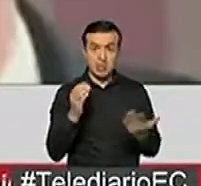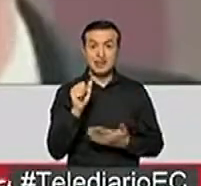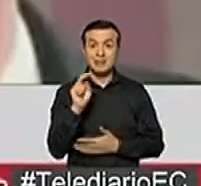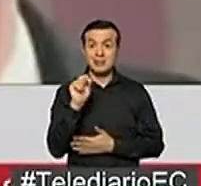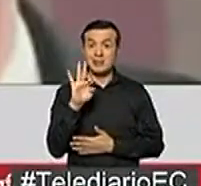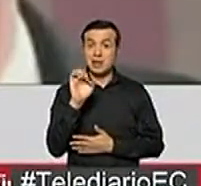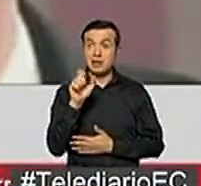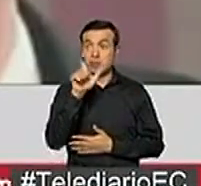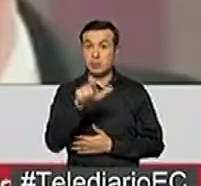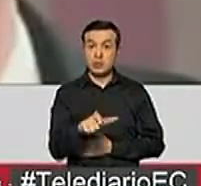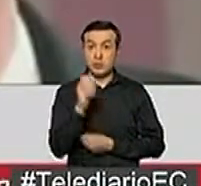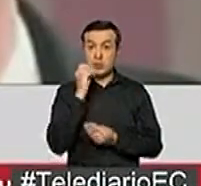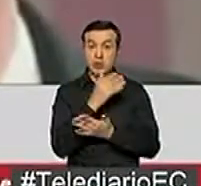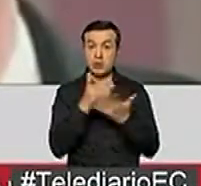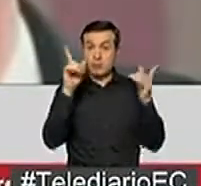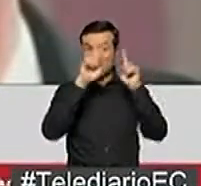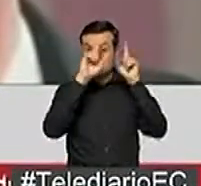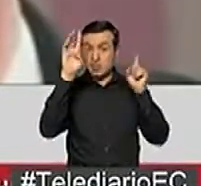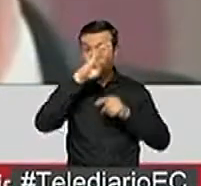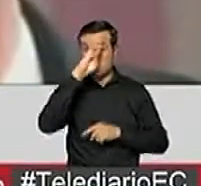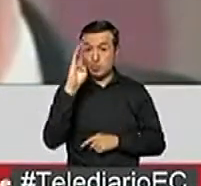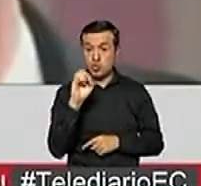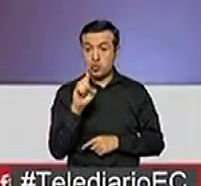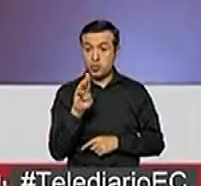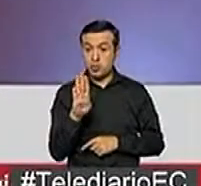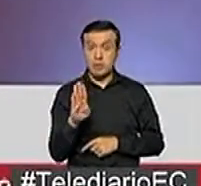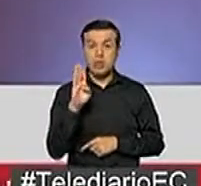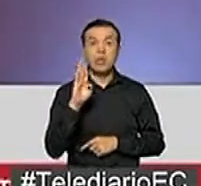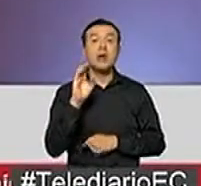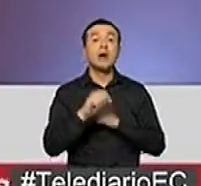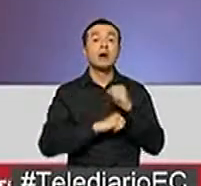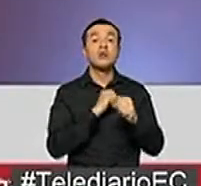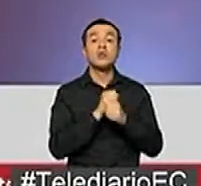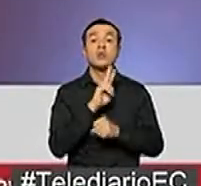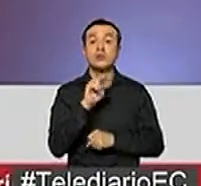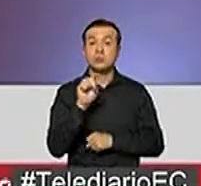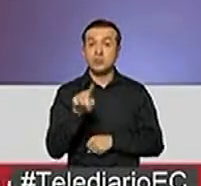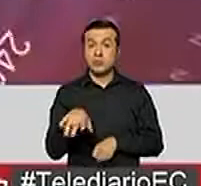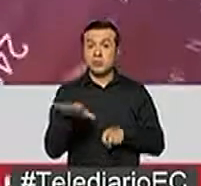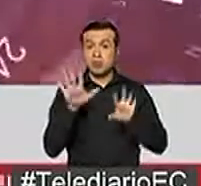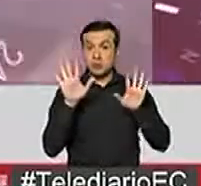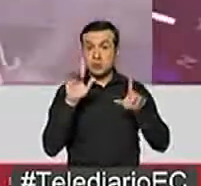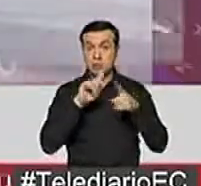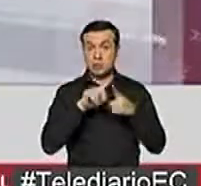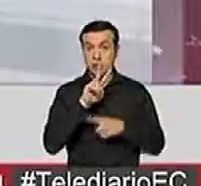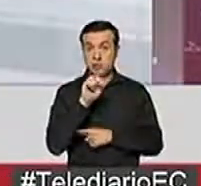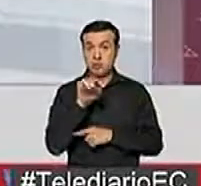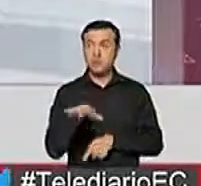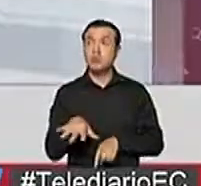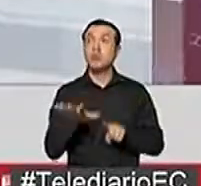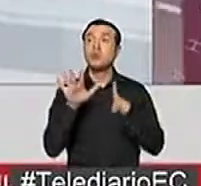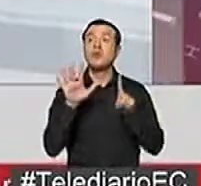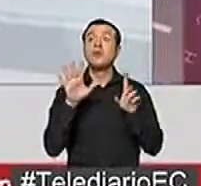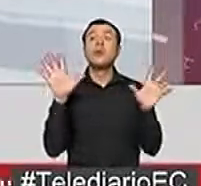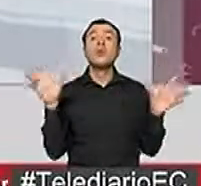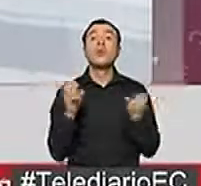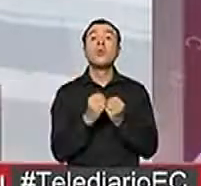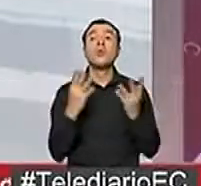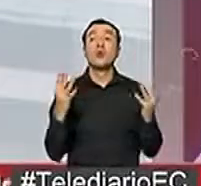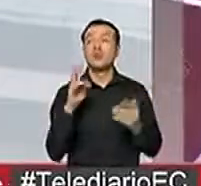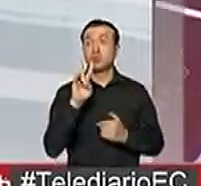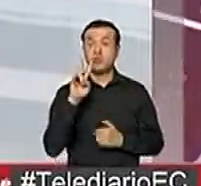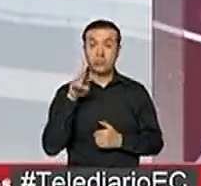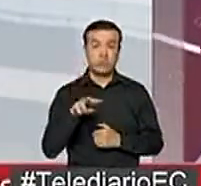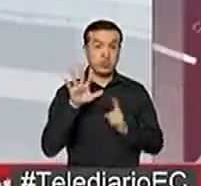Concienciao Santos, quien representó a Odebrecht entre 2010 y 2016, afirmó que la empresa entregó 2.6 millones de dólares para la